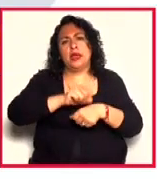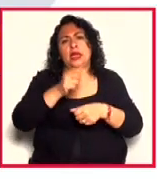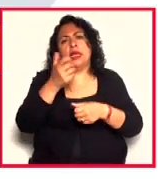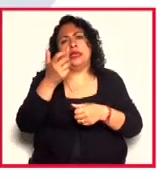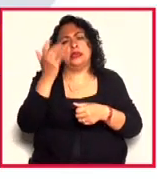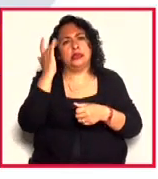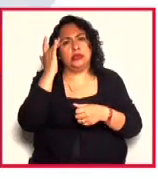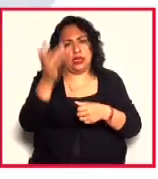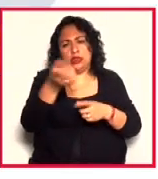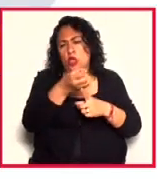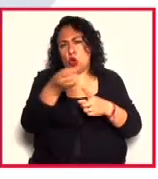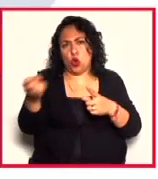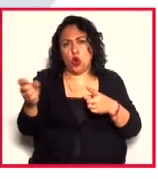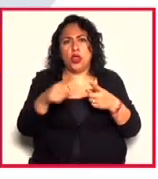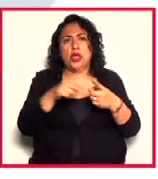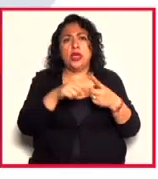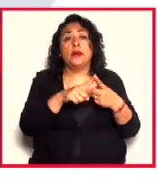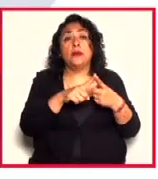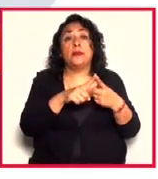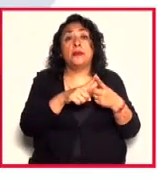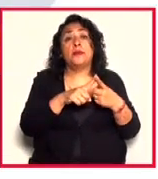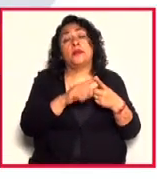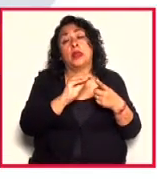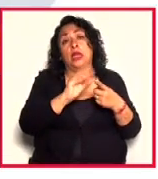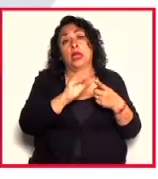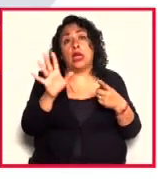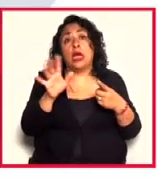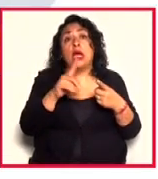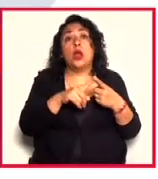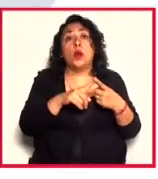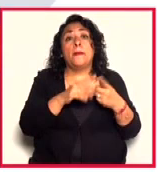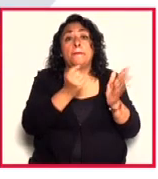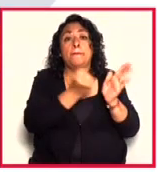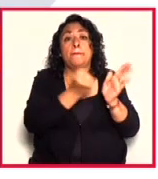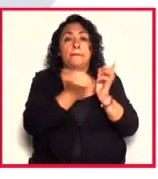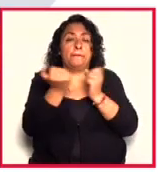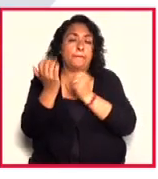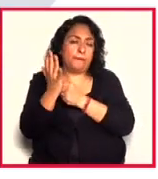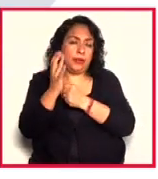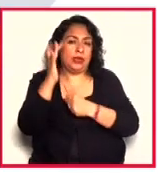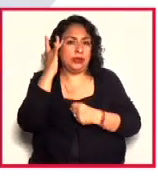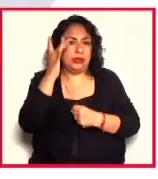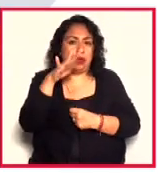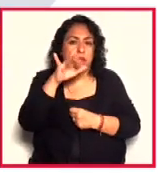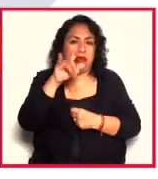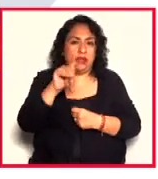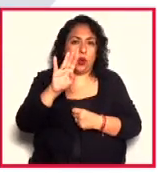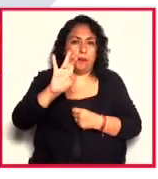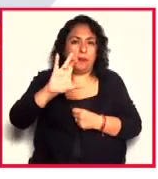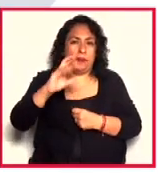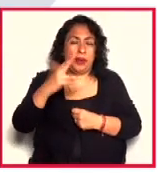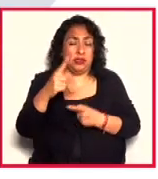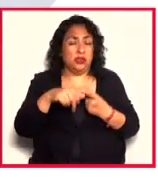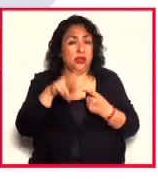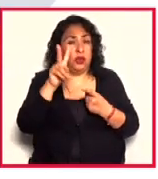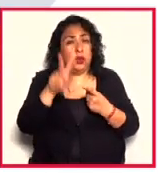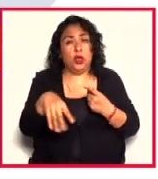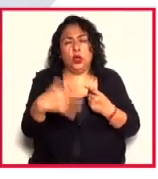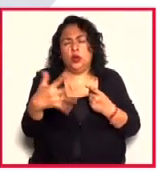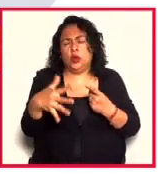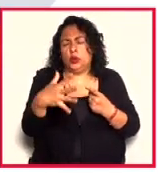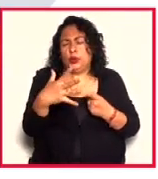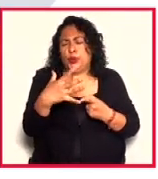cronológico, rápidamente. Punto número uno, evidentemente, la pasión según San Mateo de Johann Sebastian Bach, obra absolutamente sublime